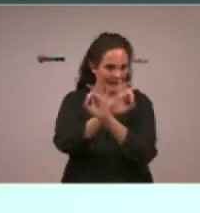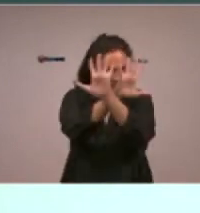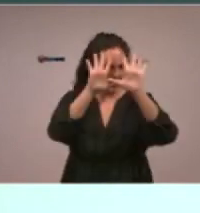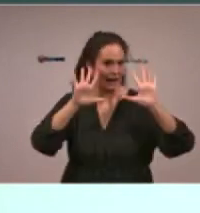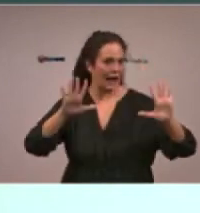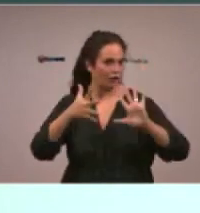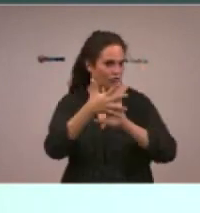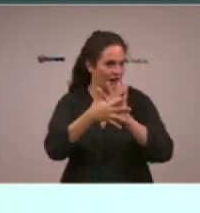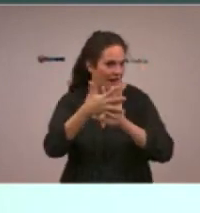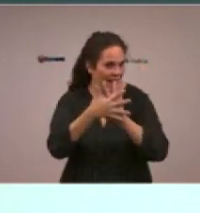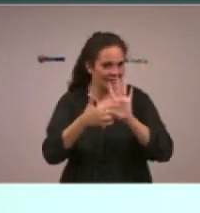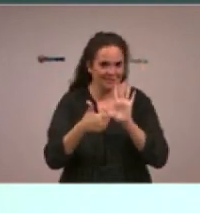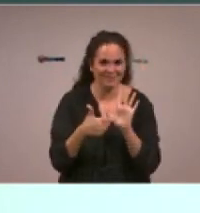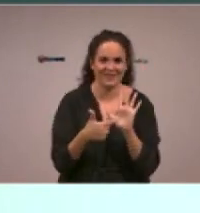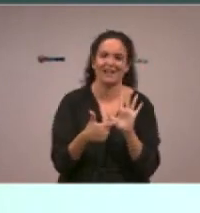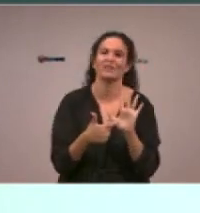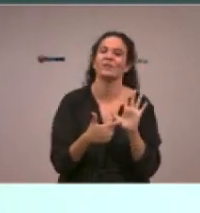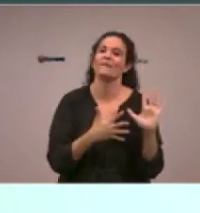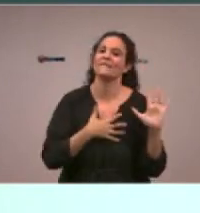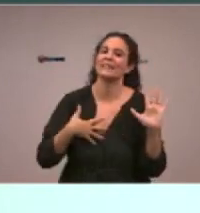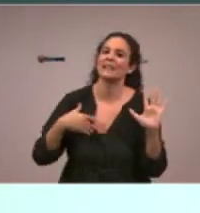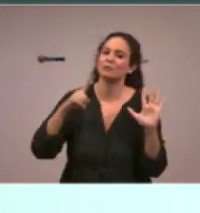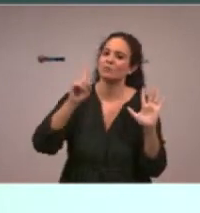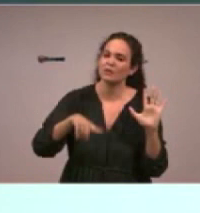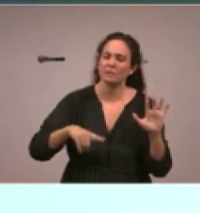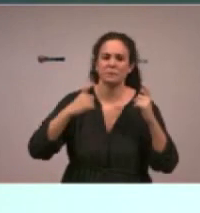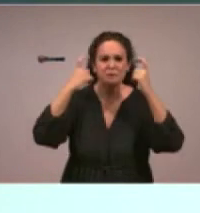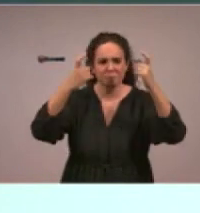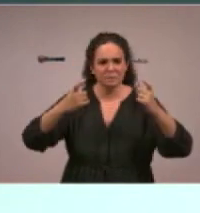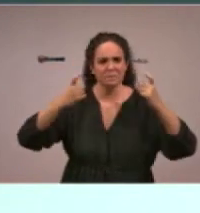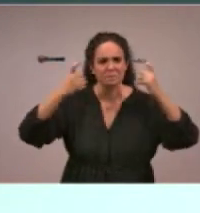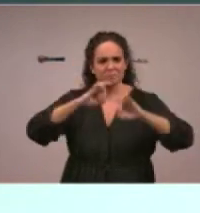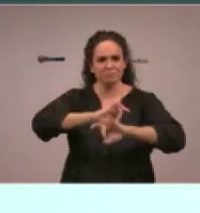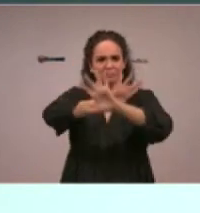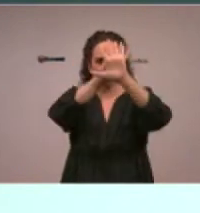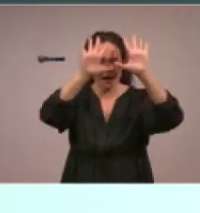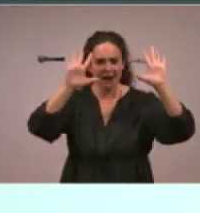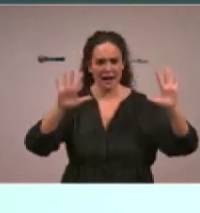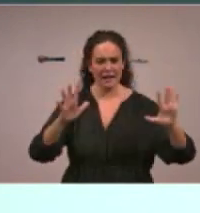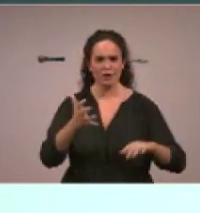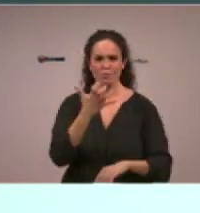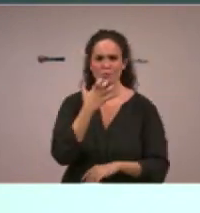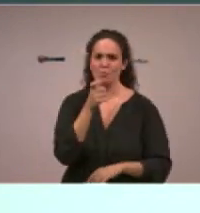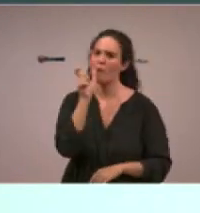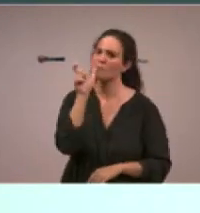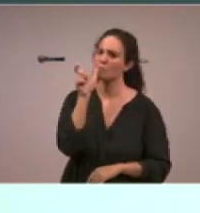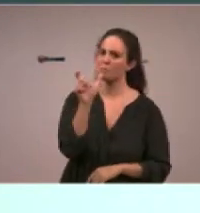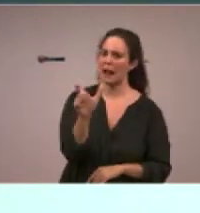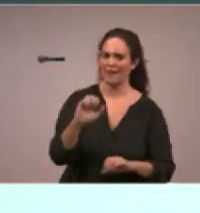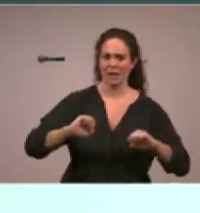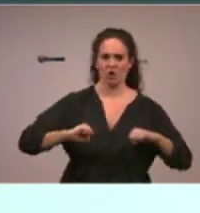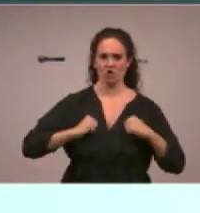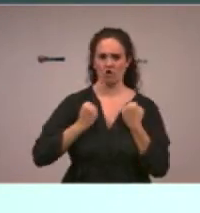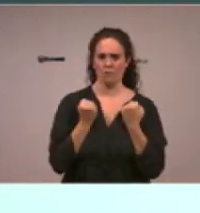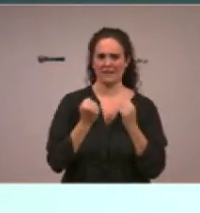posible, y queremos también aclarar a qué nos referimos cuando utilizamos términos como